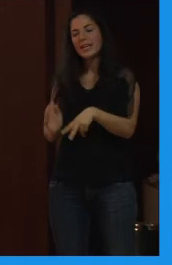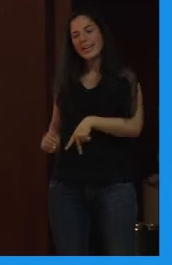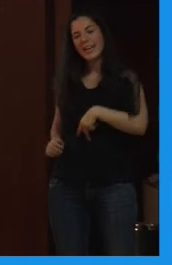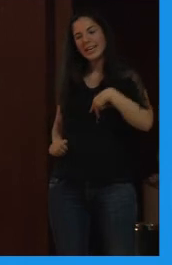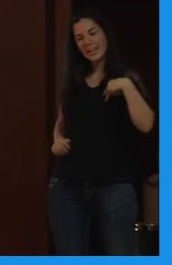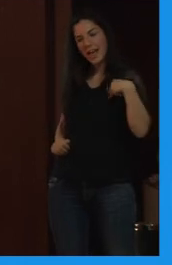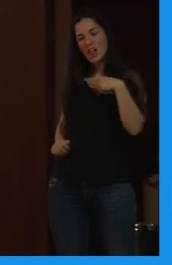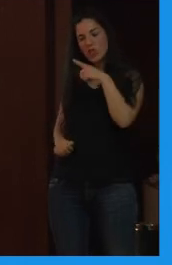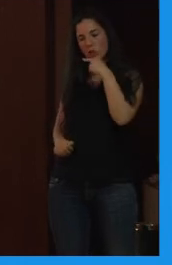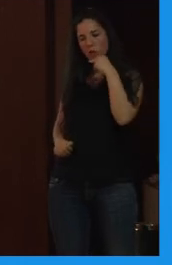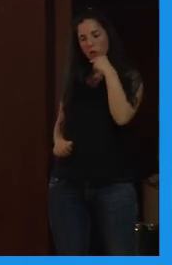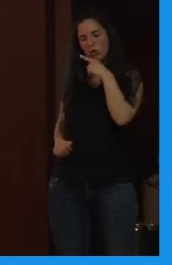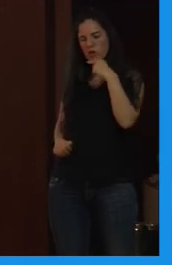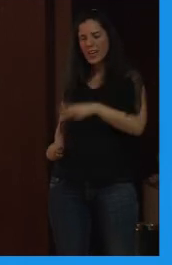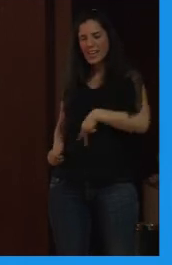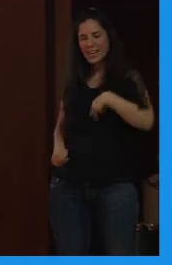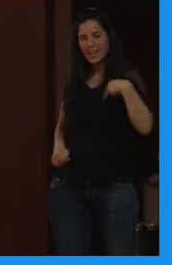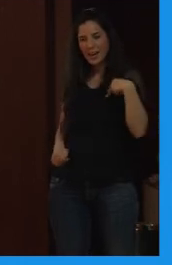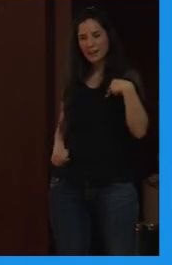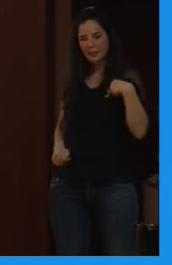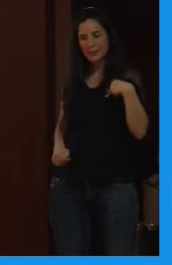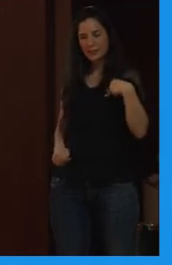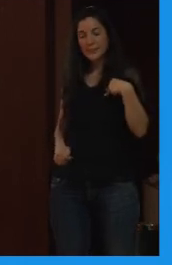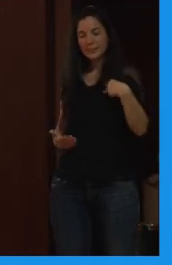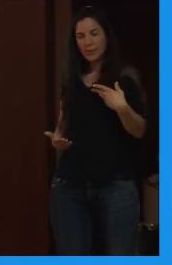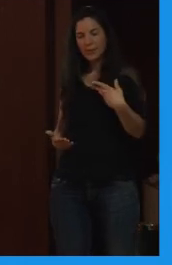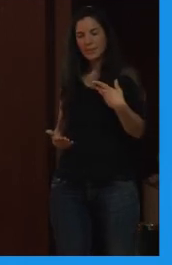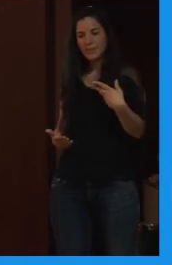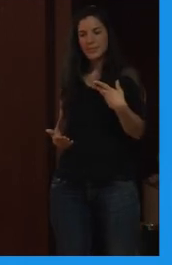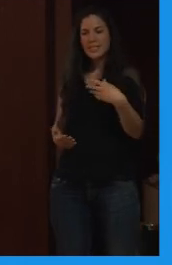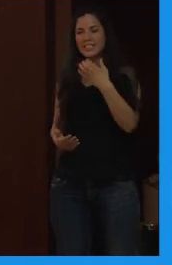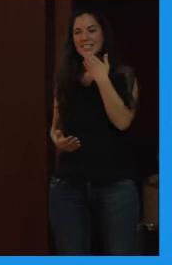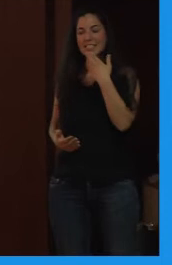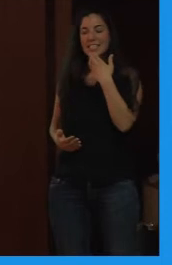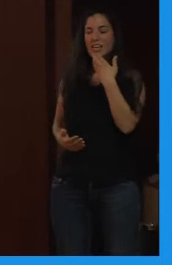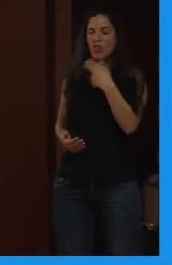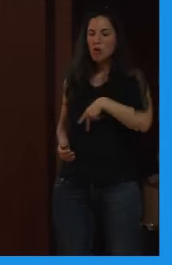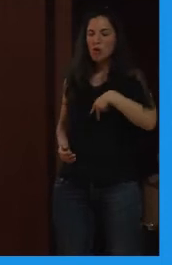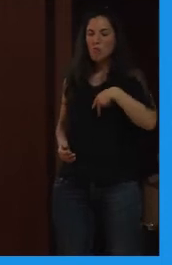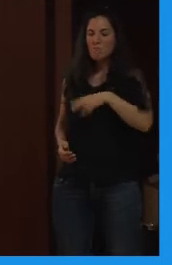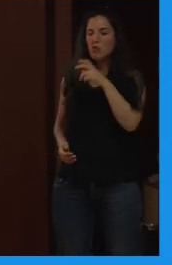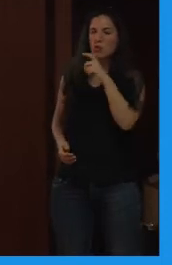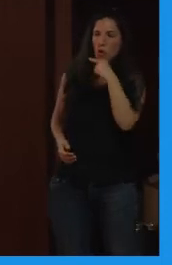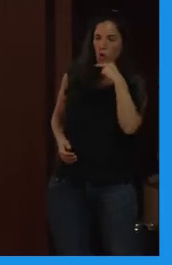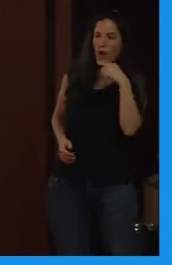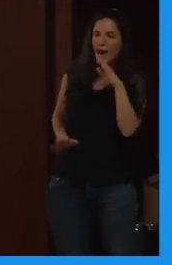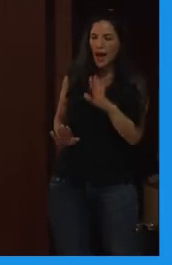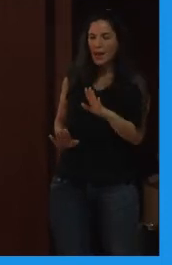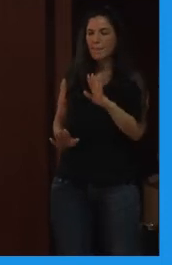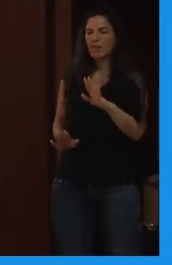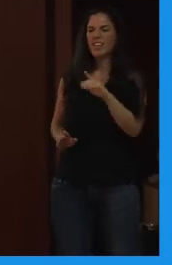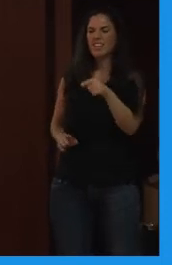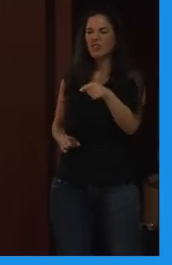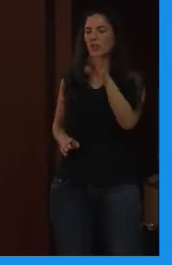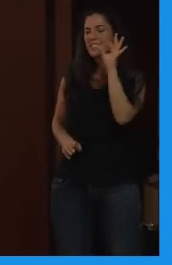tiene que haber dolor para que hablemos de fibromialgia, porque si no se puede hablar de síndrome de fatiga crónica o de otros síndromes que se han confundido